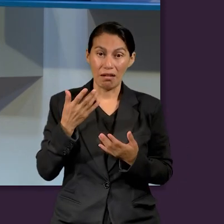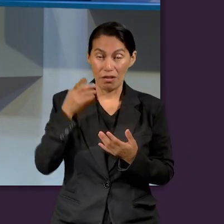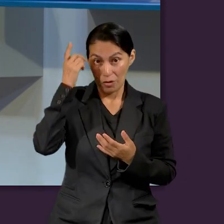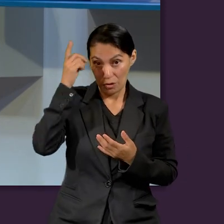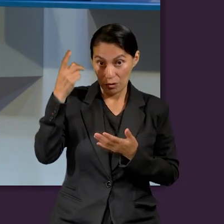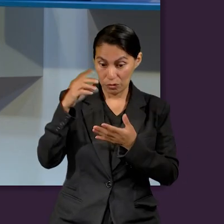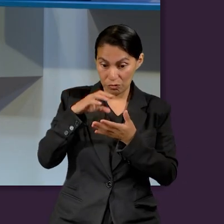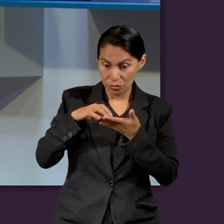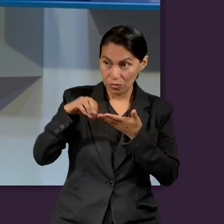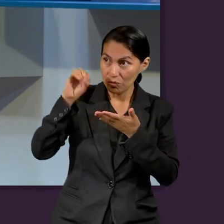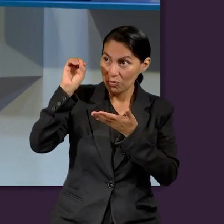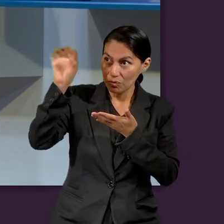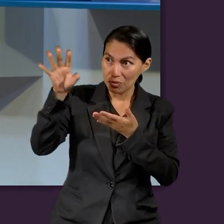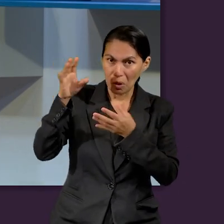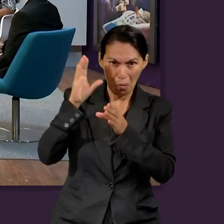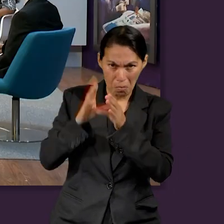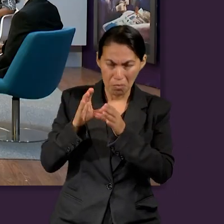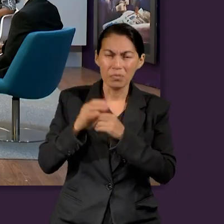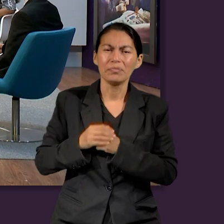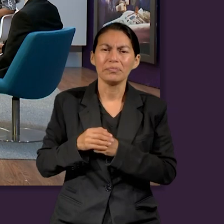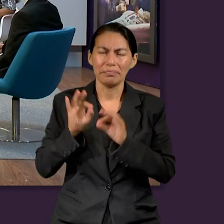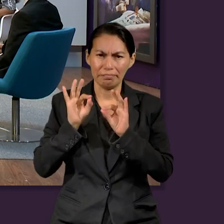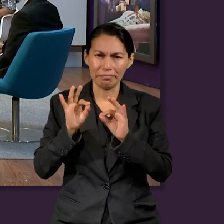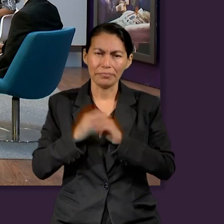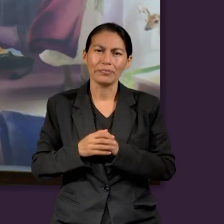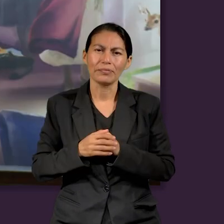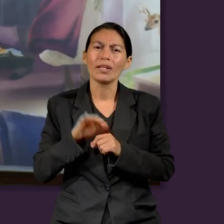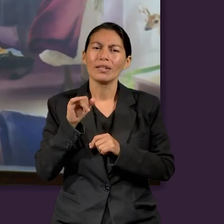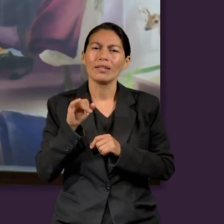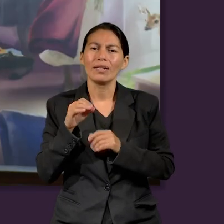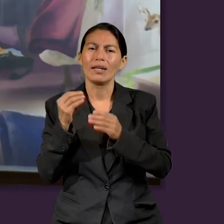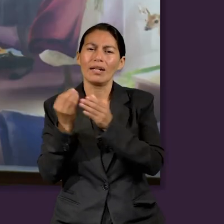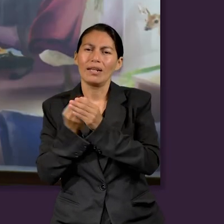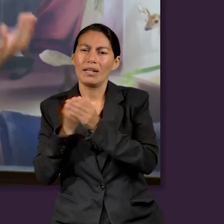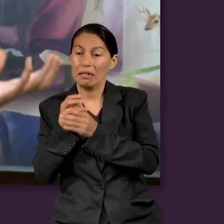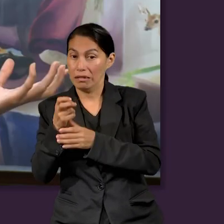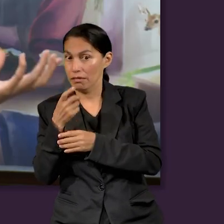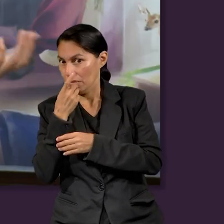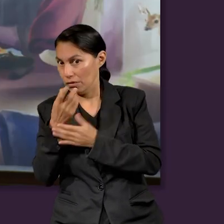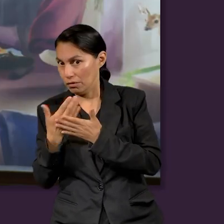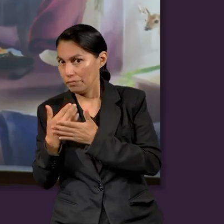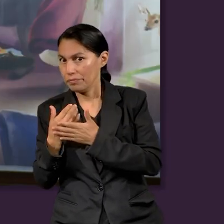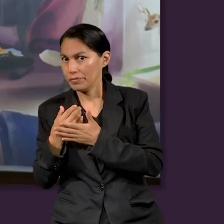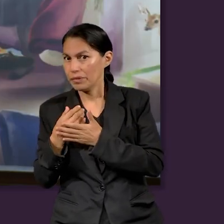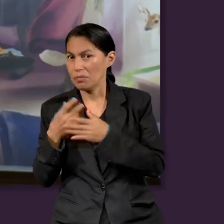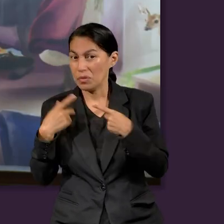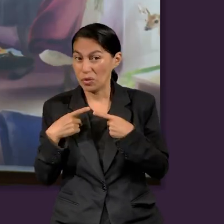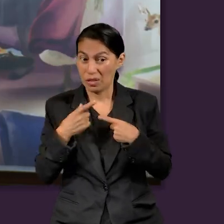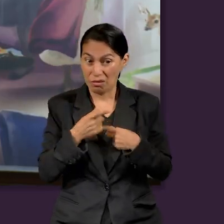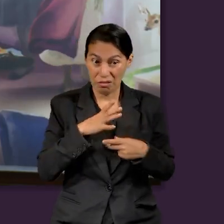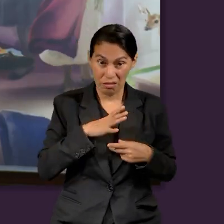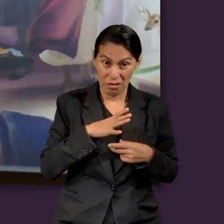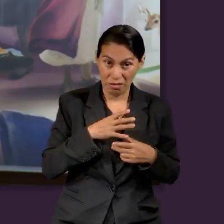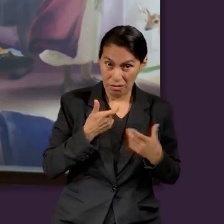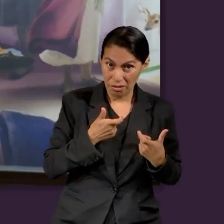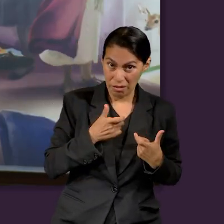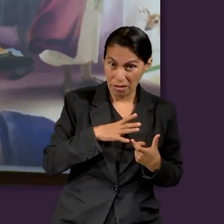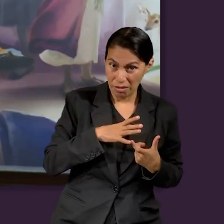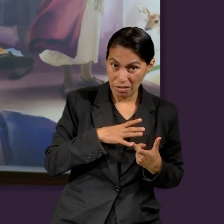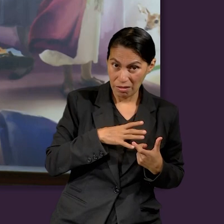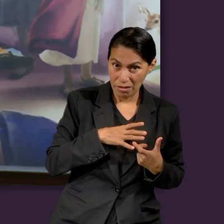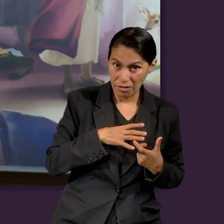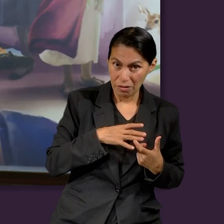que corresponde. Sí, algo que me gustaría decir es que en la clase de mayordomía también vemos que estas personas que tienen dinero,